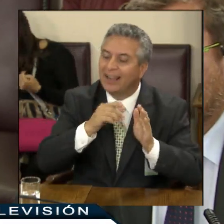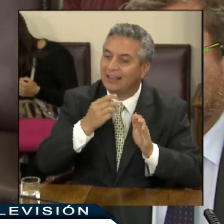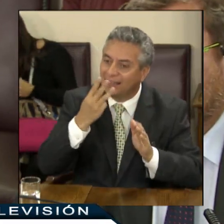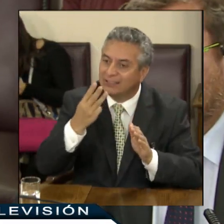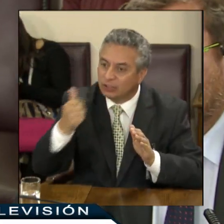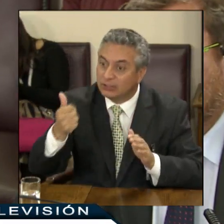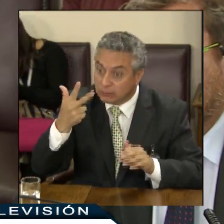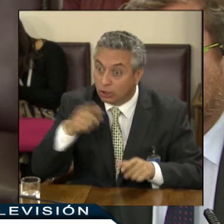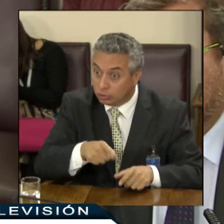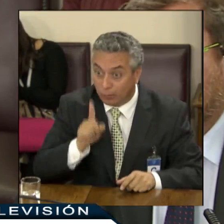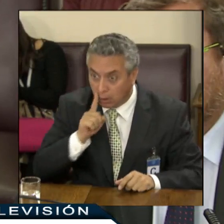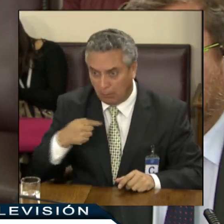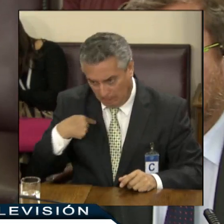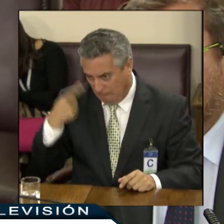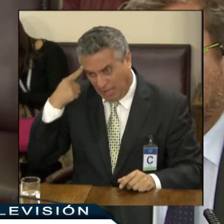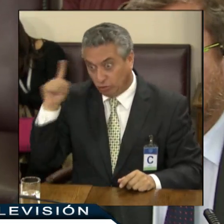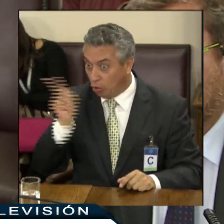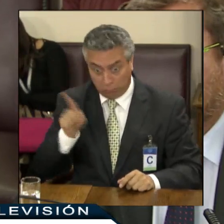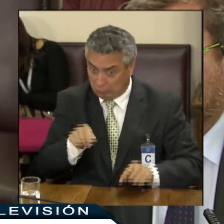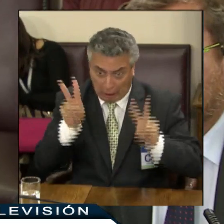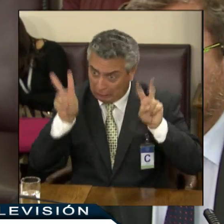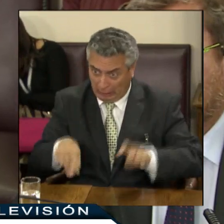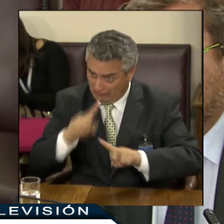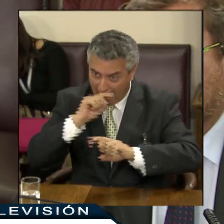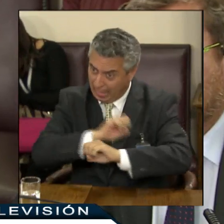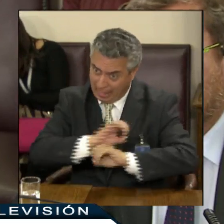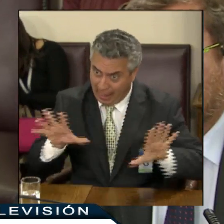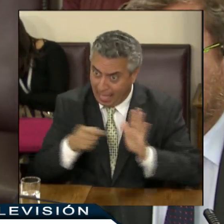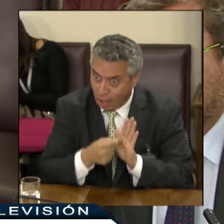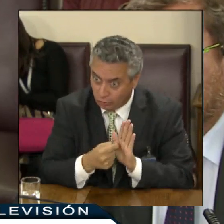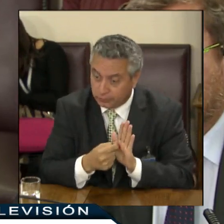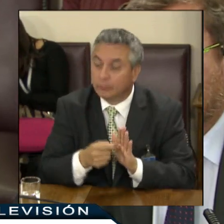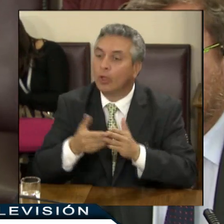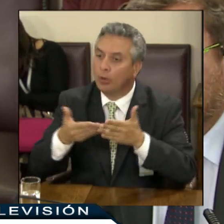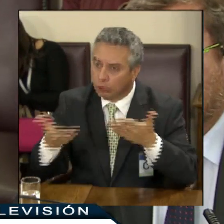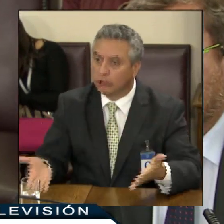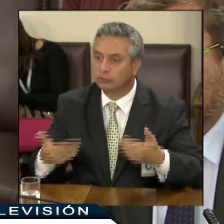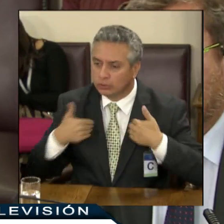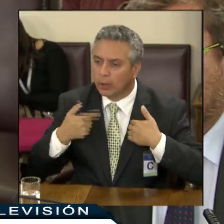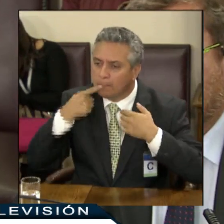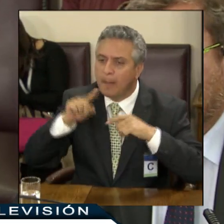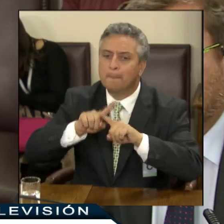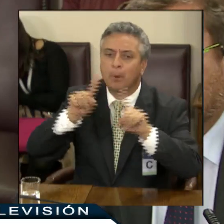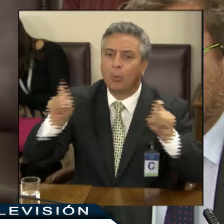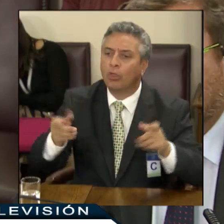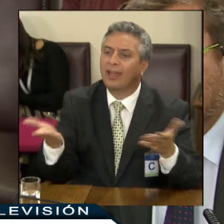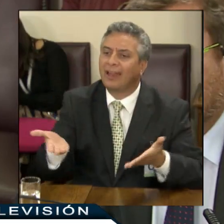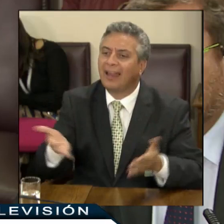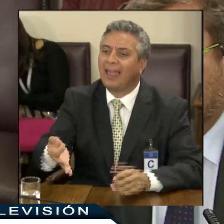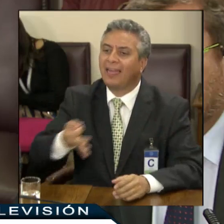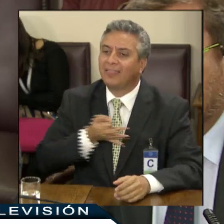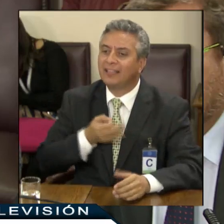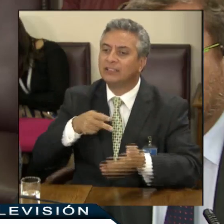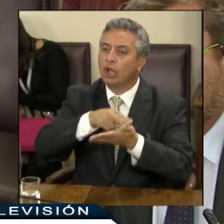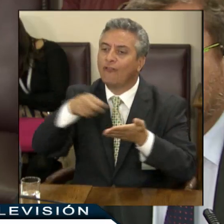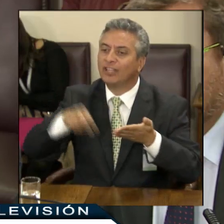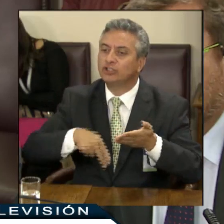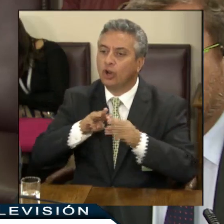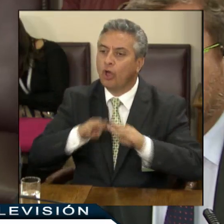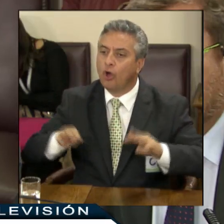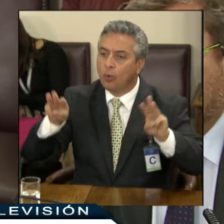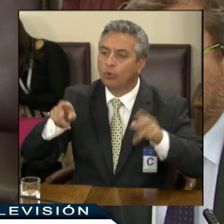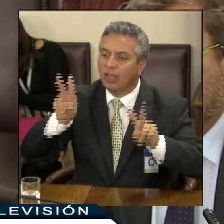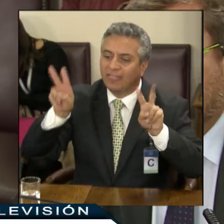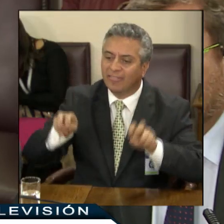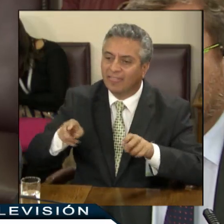señala a mí me parece que no que el tema es claro por ello cabe preguntarse qué es lo que nos dice la convención de las Naciones Unidas sobre los